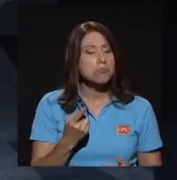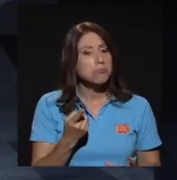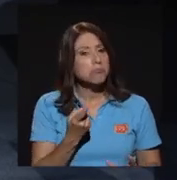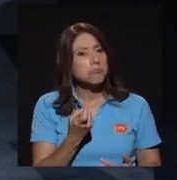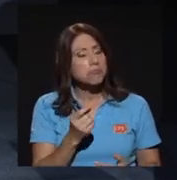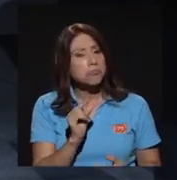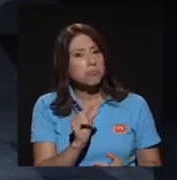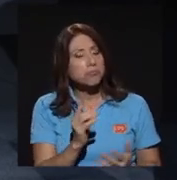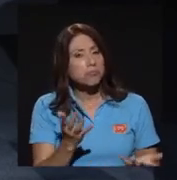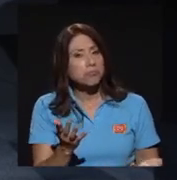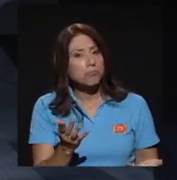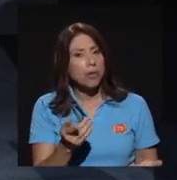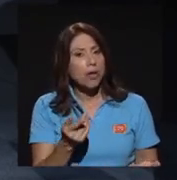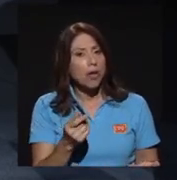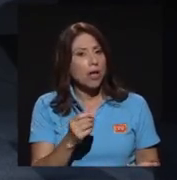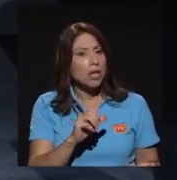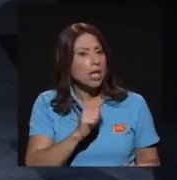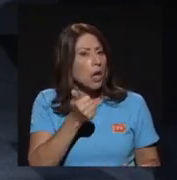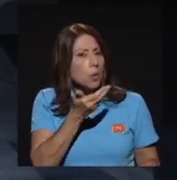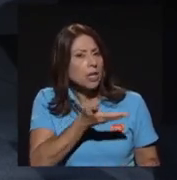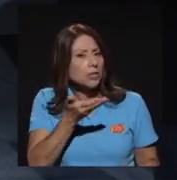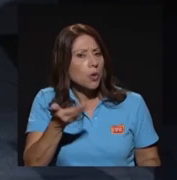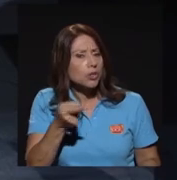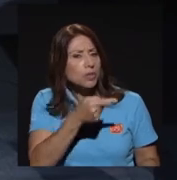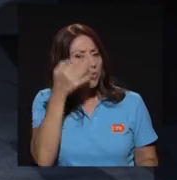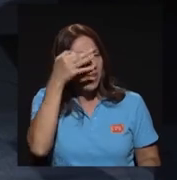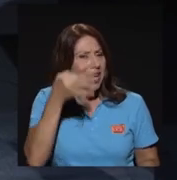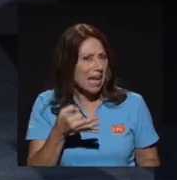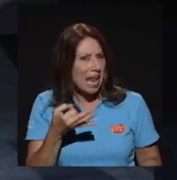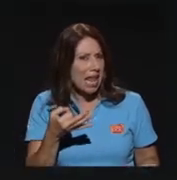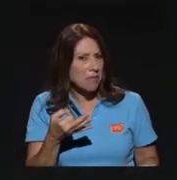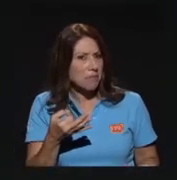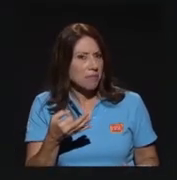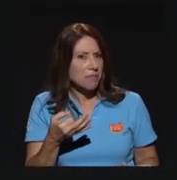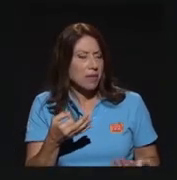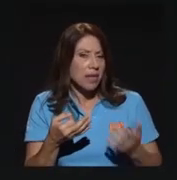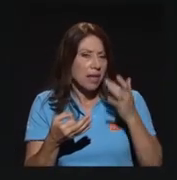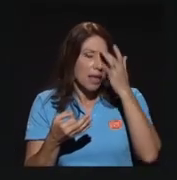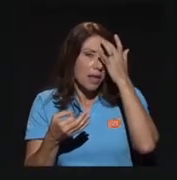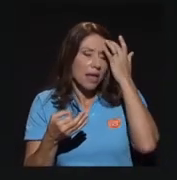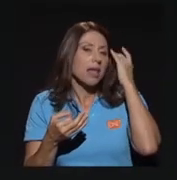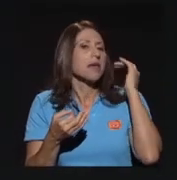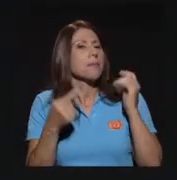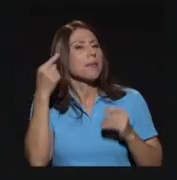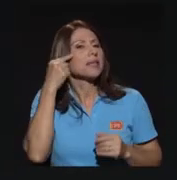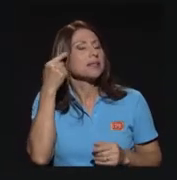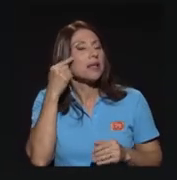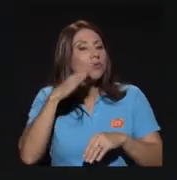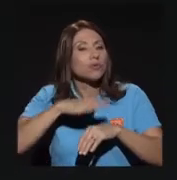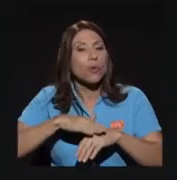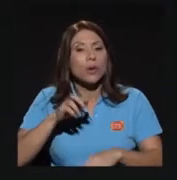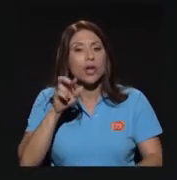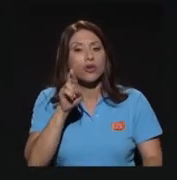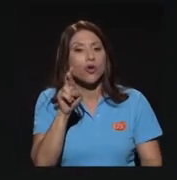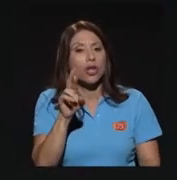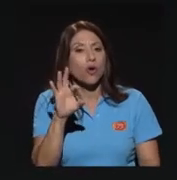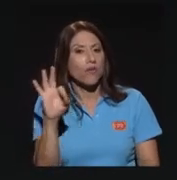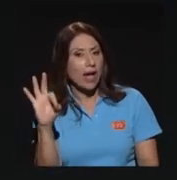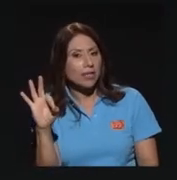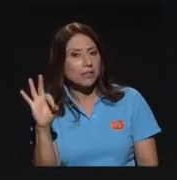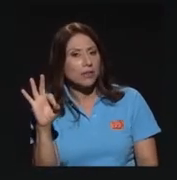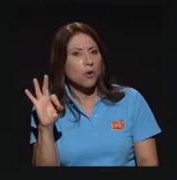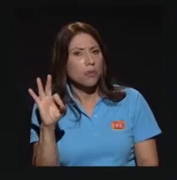que otras cosas cree usted a los 100 años de distancia de su nacimiento que conviene destacar